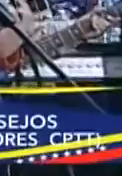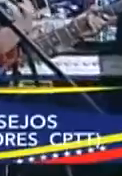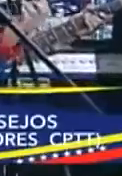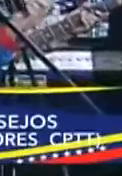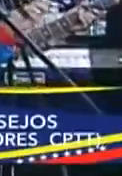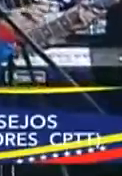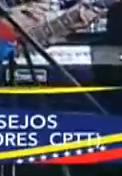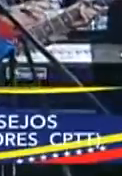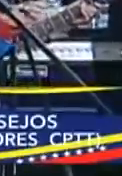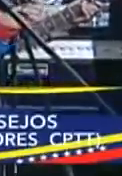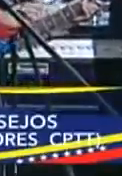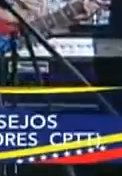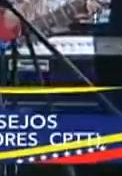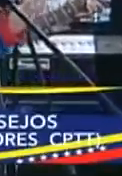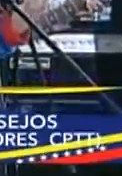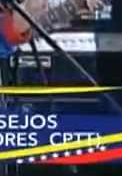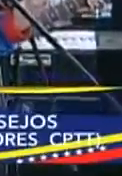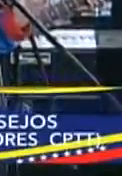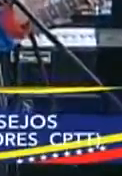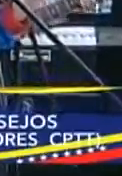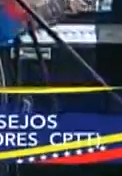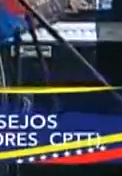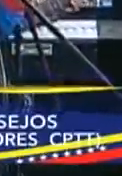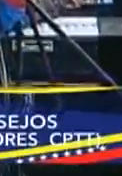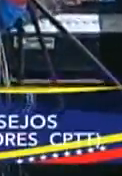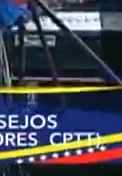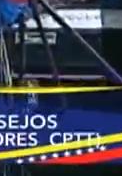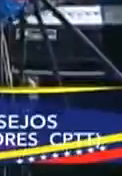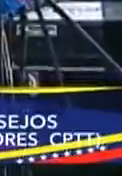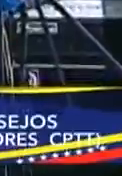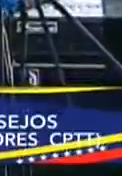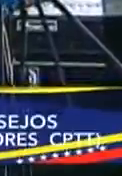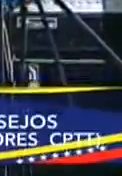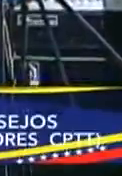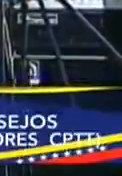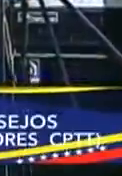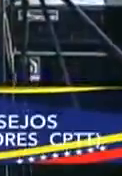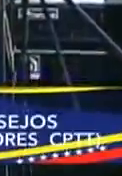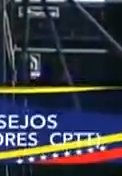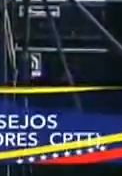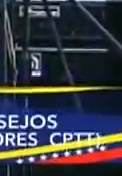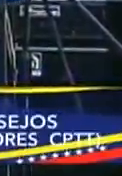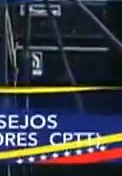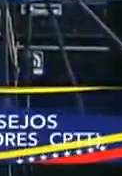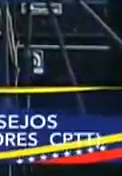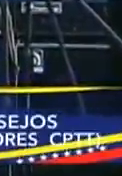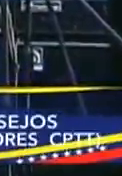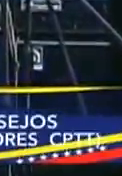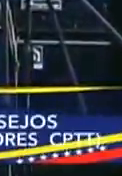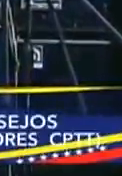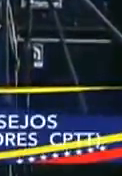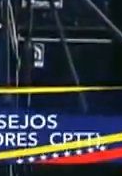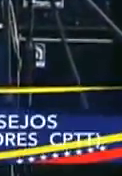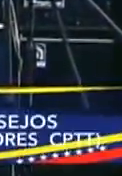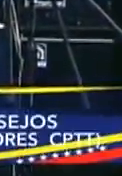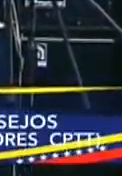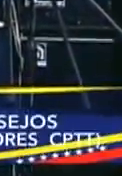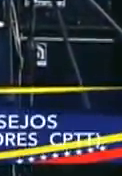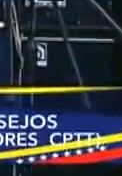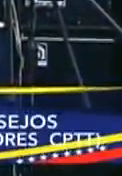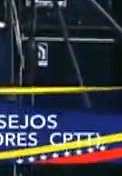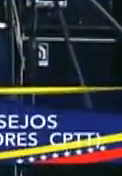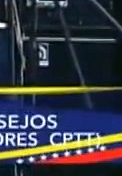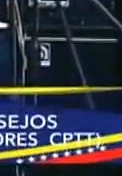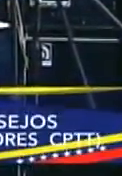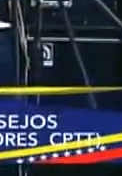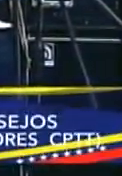la madre, busca al ciego de la calle, dile que la